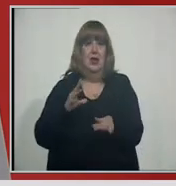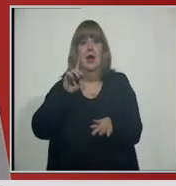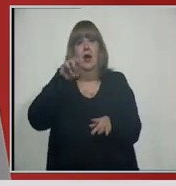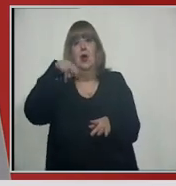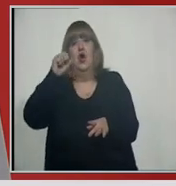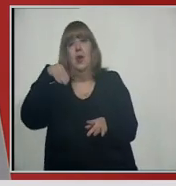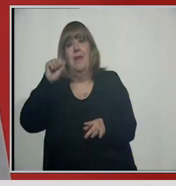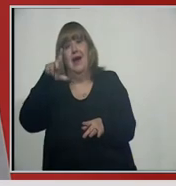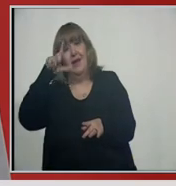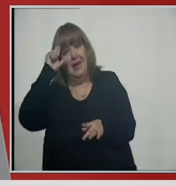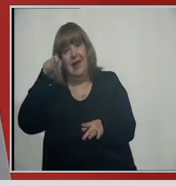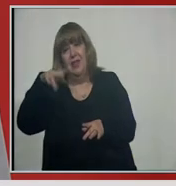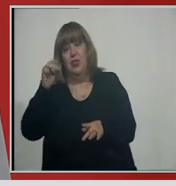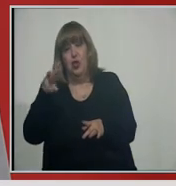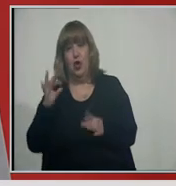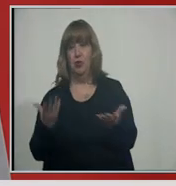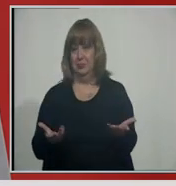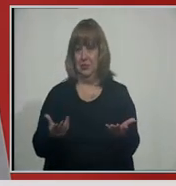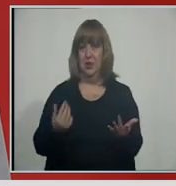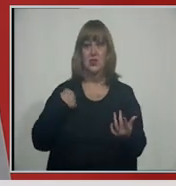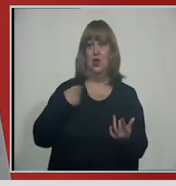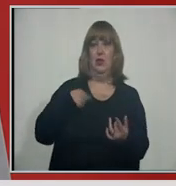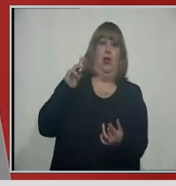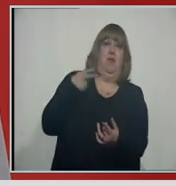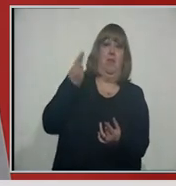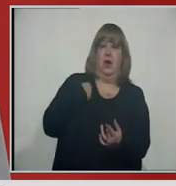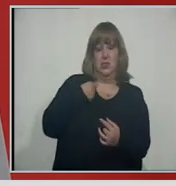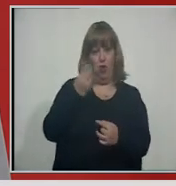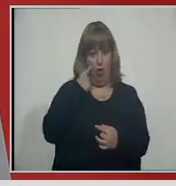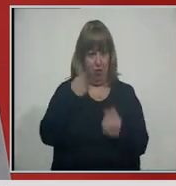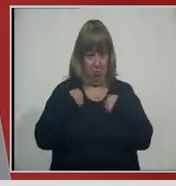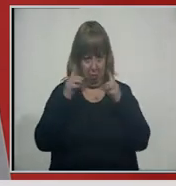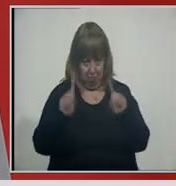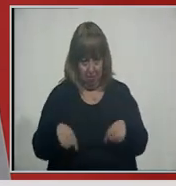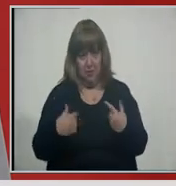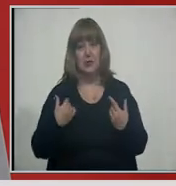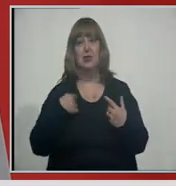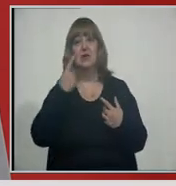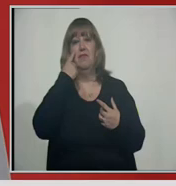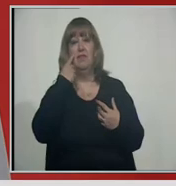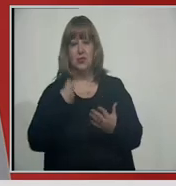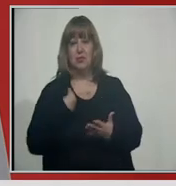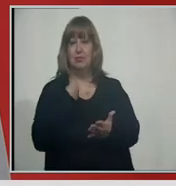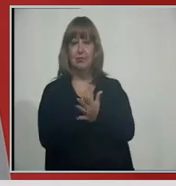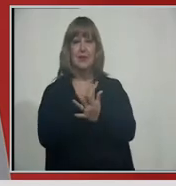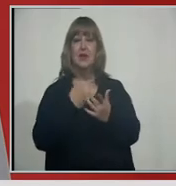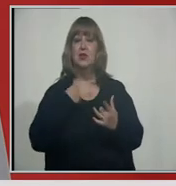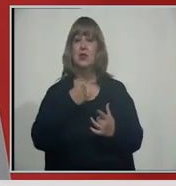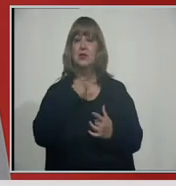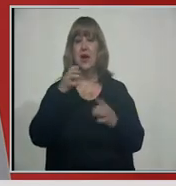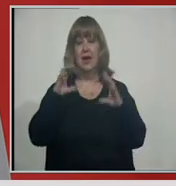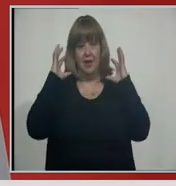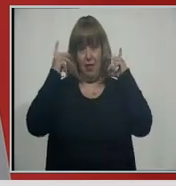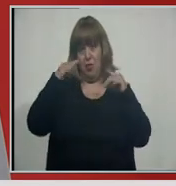vamos y de 4 yo me muera yo no pasa nada mientras vivo porque lo sepan empezar un programa en radio del